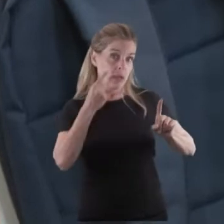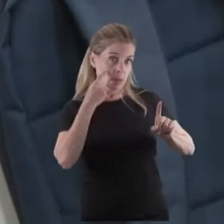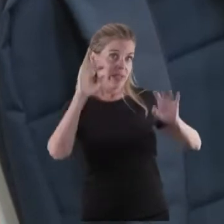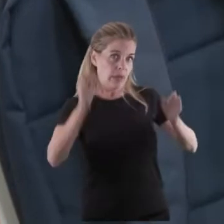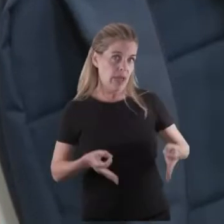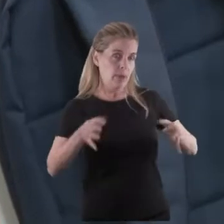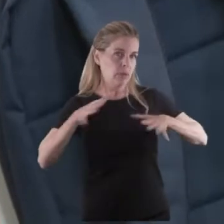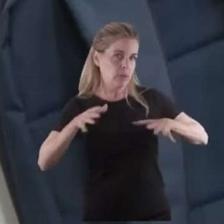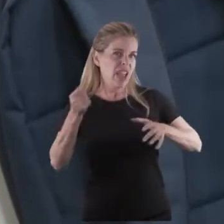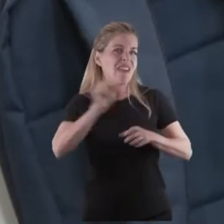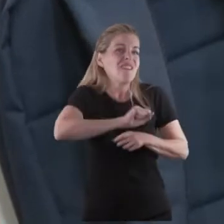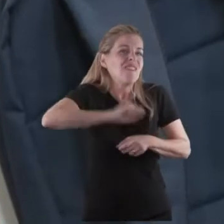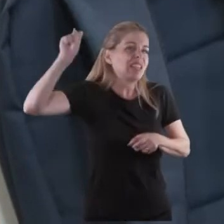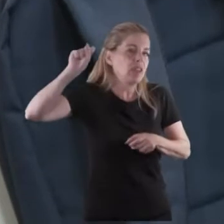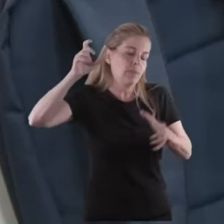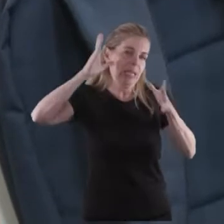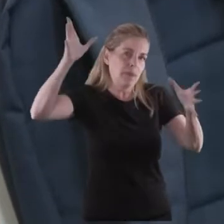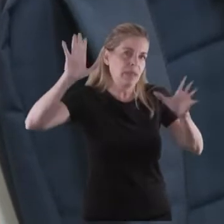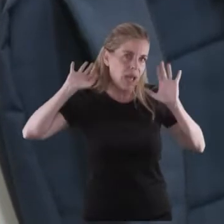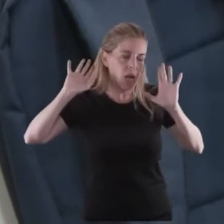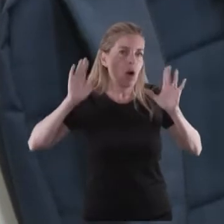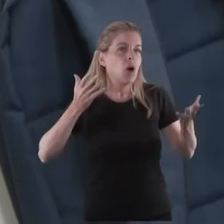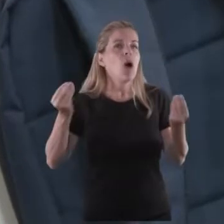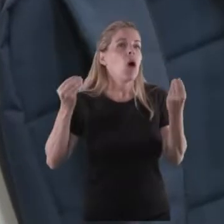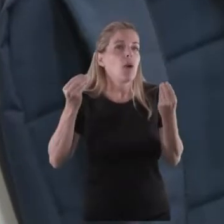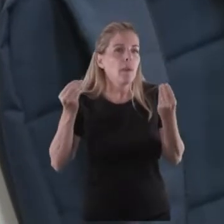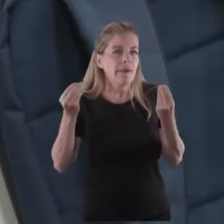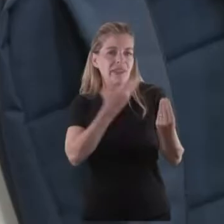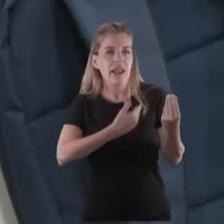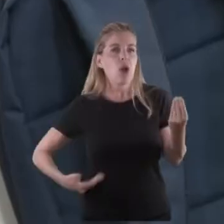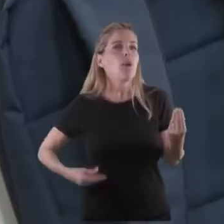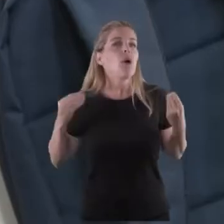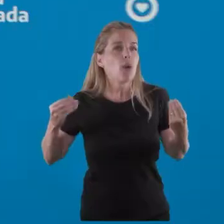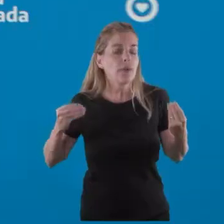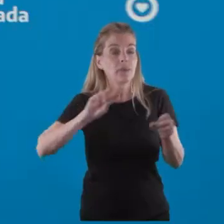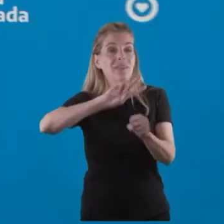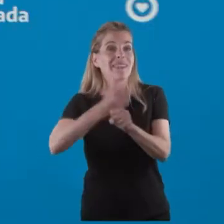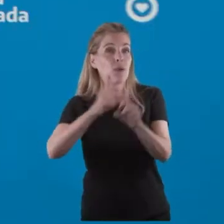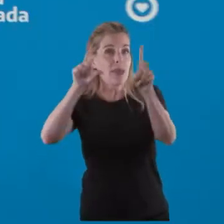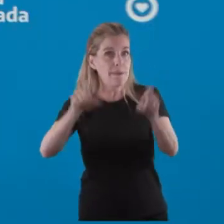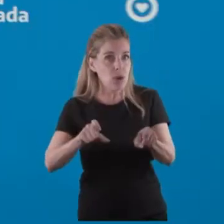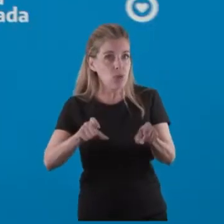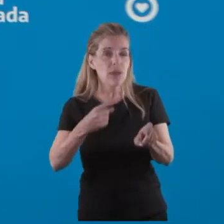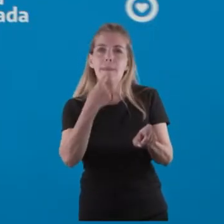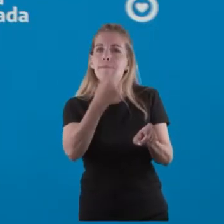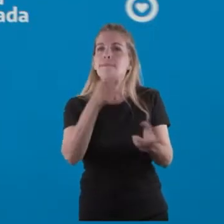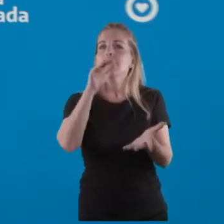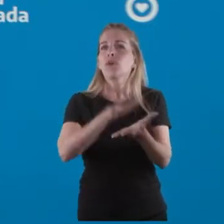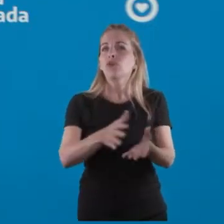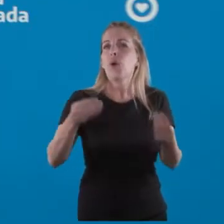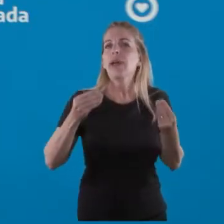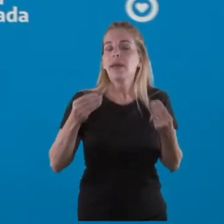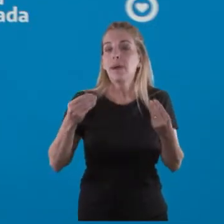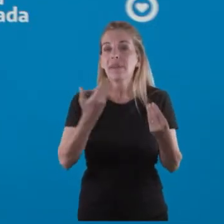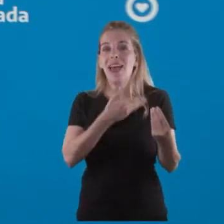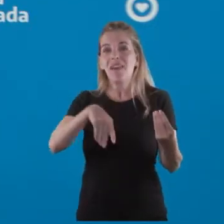en la argentina totalmente descontrolada y que trabajo van a ser específicamente en esto y la segunda consulta tiene que ver con el avance del acuerdo con